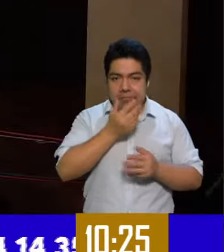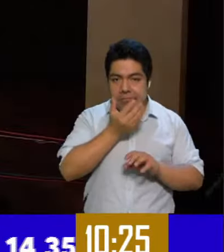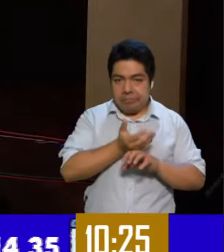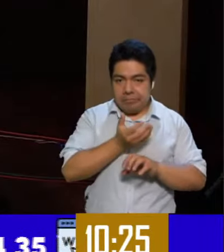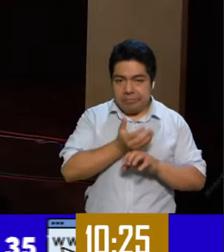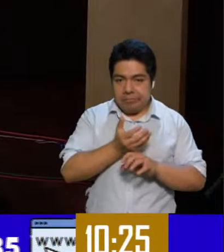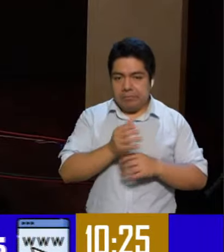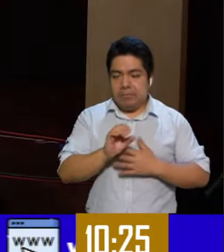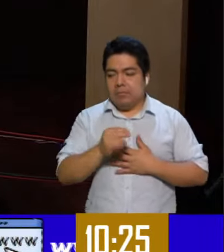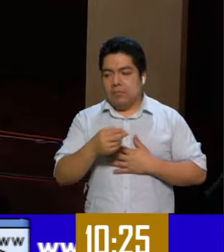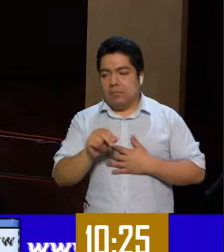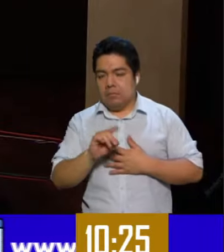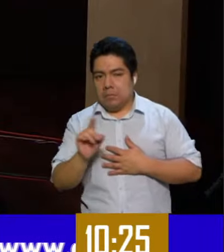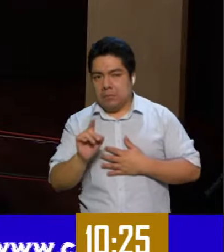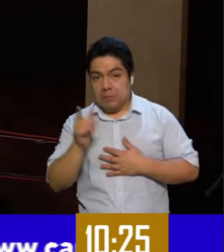Hughes?